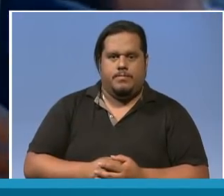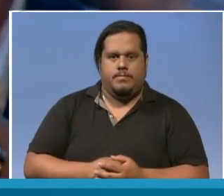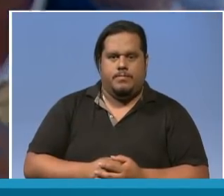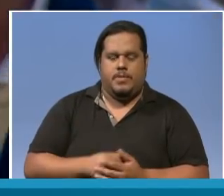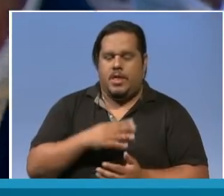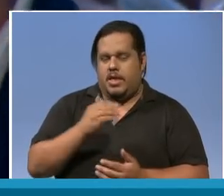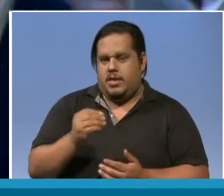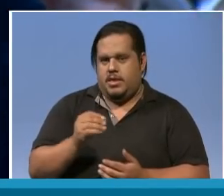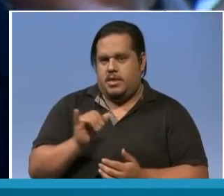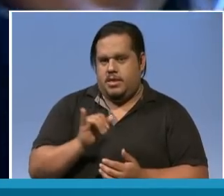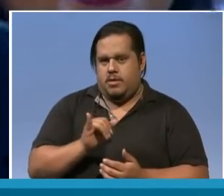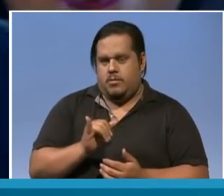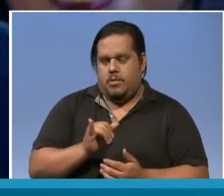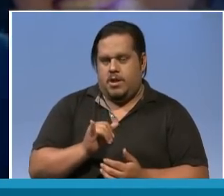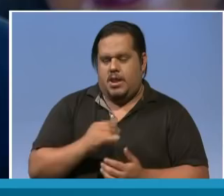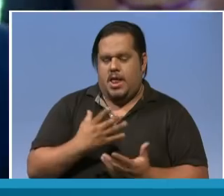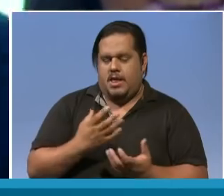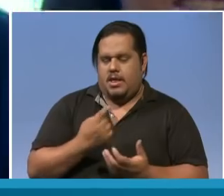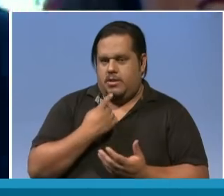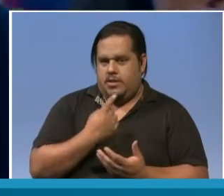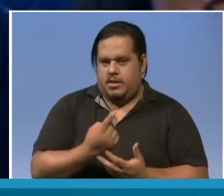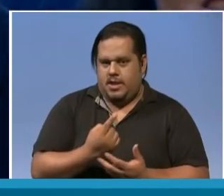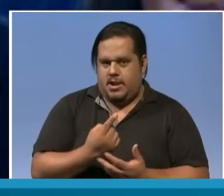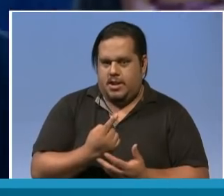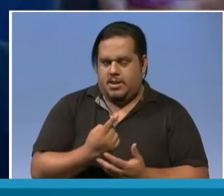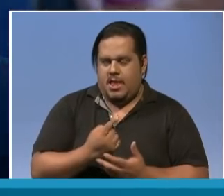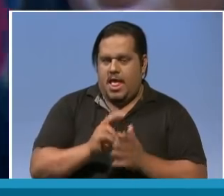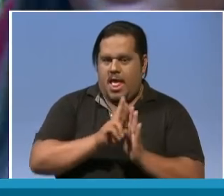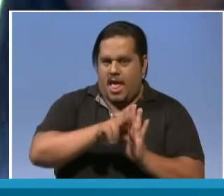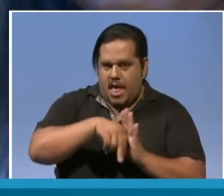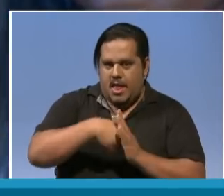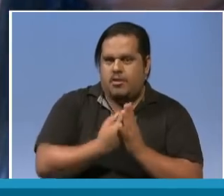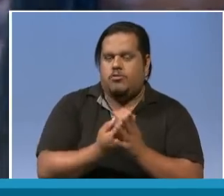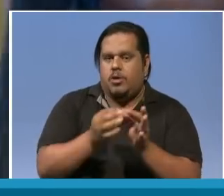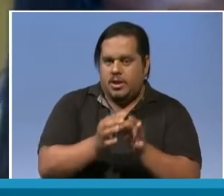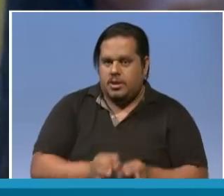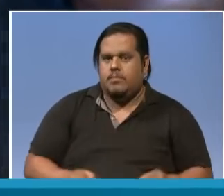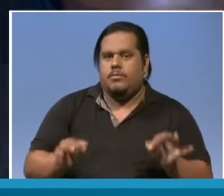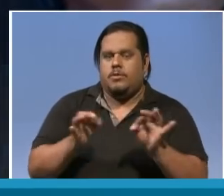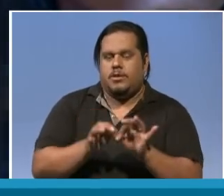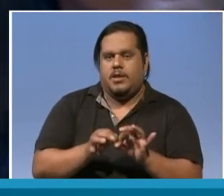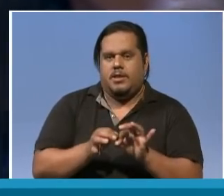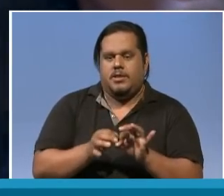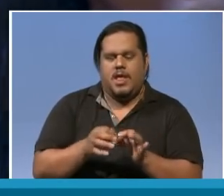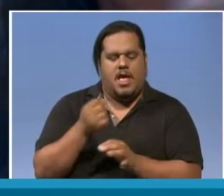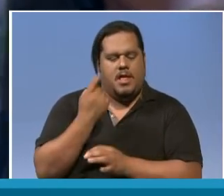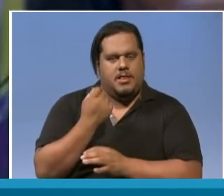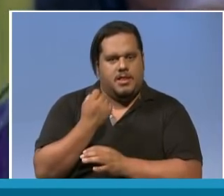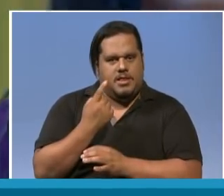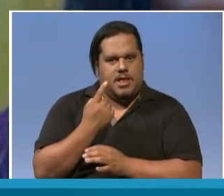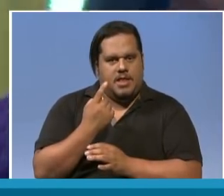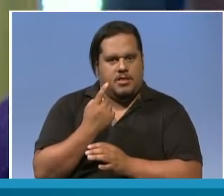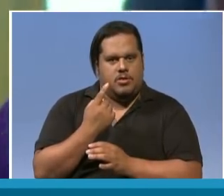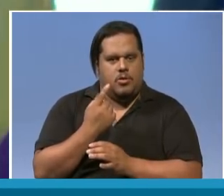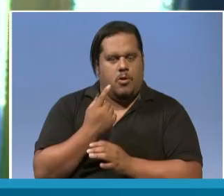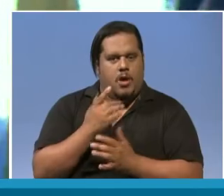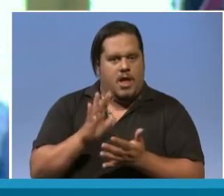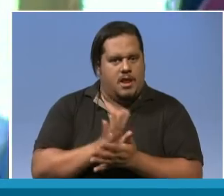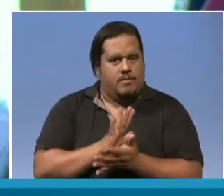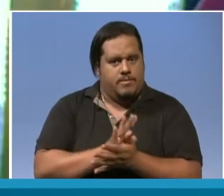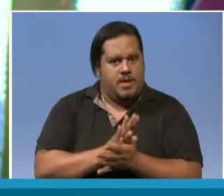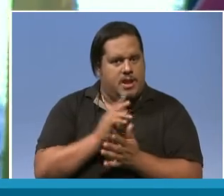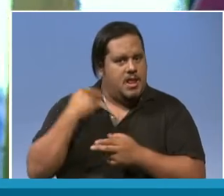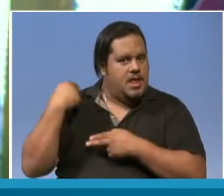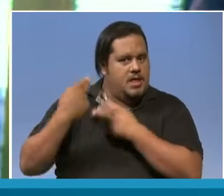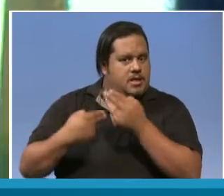Y quiero también recalcar el papel preponderante, entendiendo el rol histórico